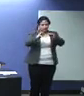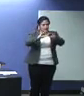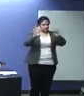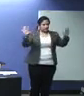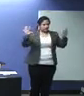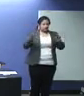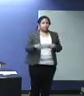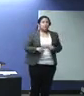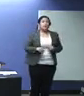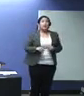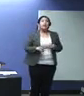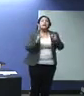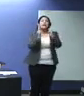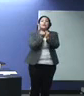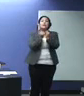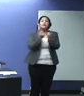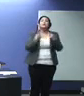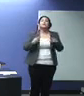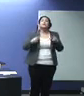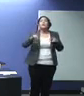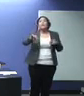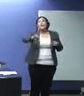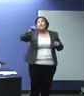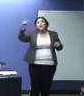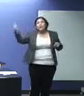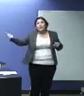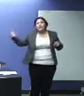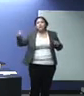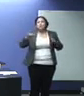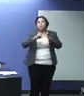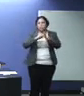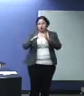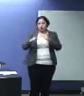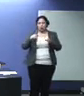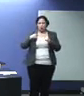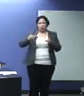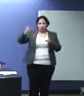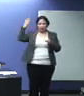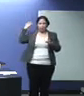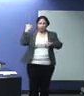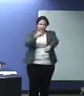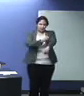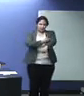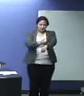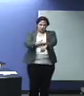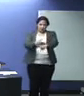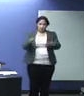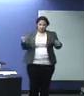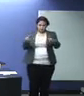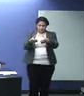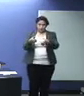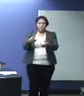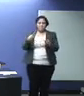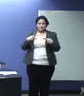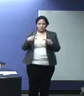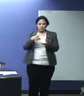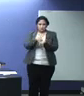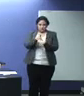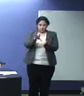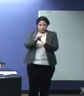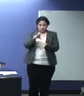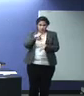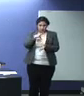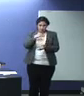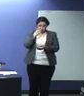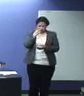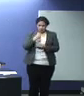Hay implicaciones sociales de la discapacidad. Es decir, yo estaba estudiando una familia y cuando recogí la experiencia de esta familia me dijeron: